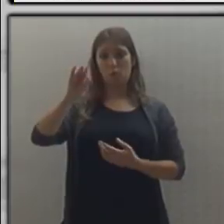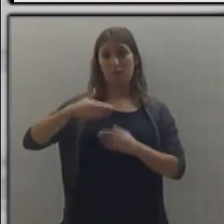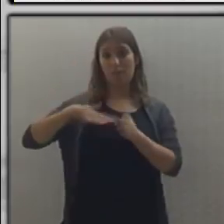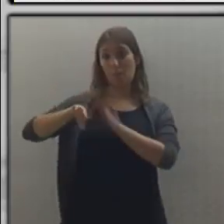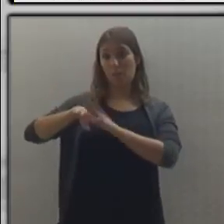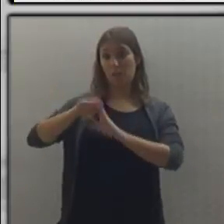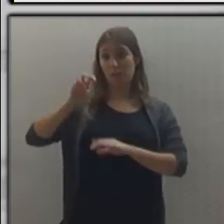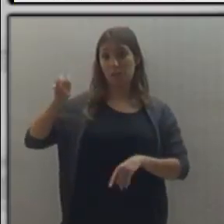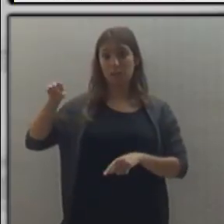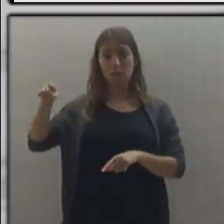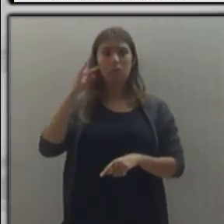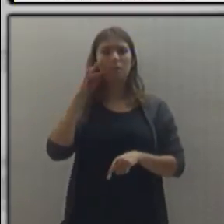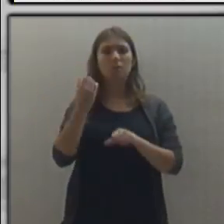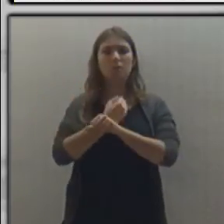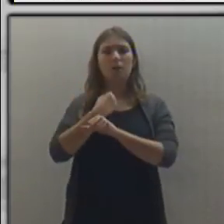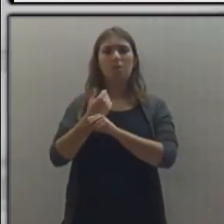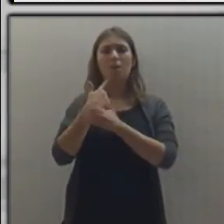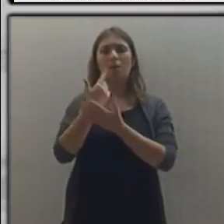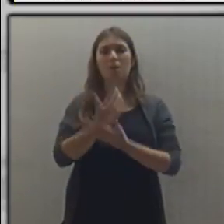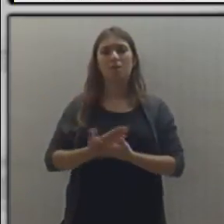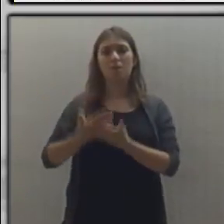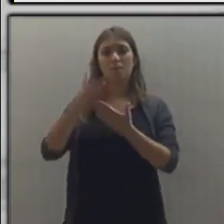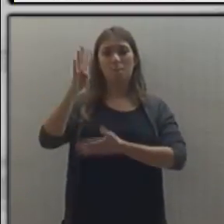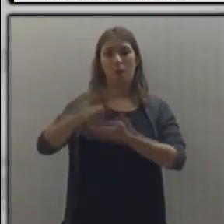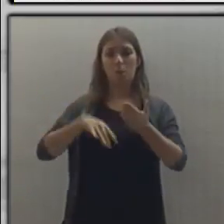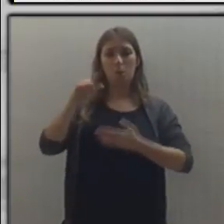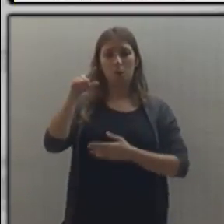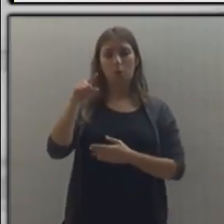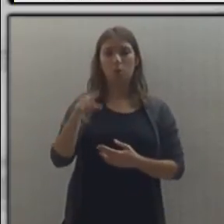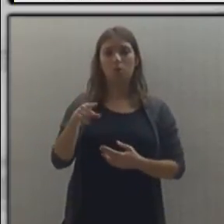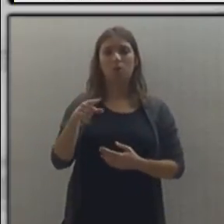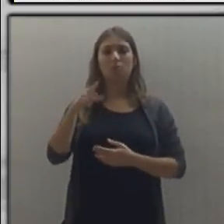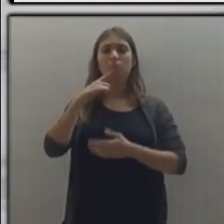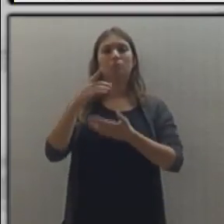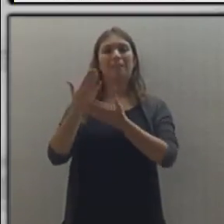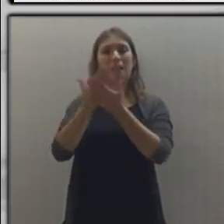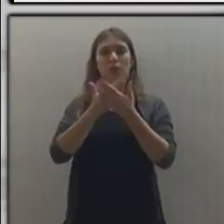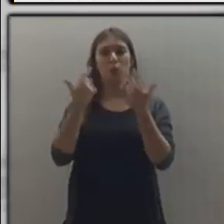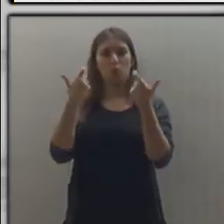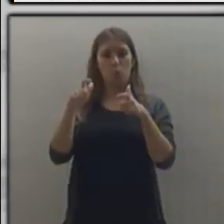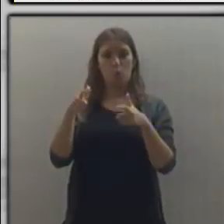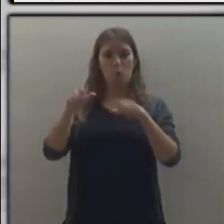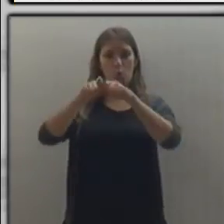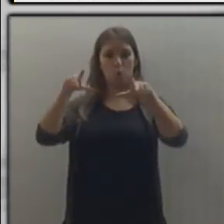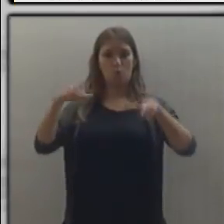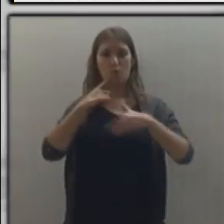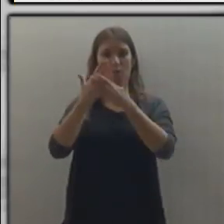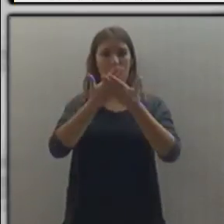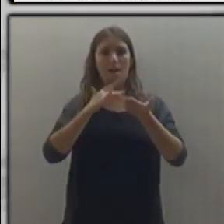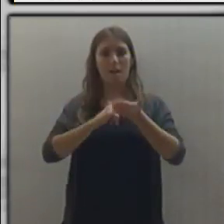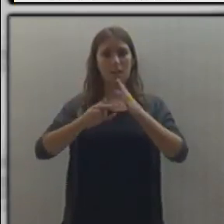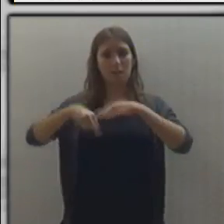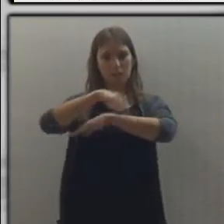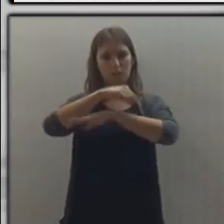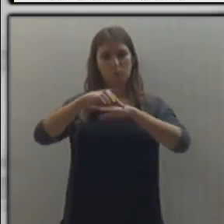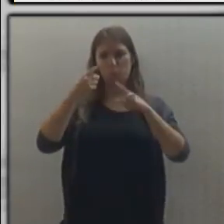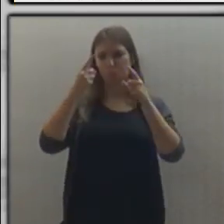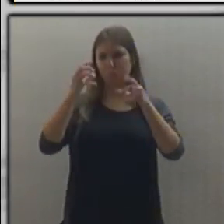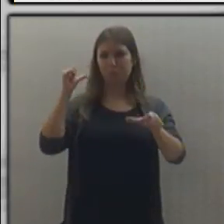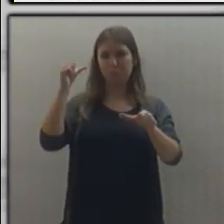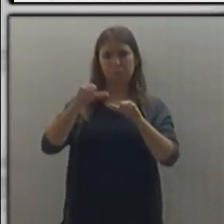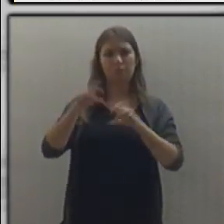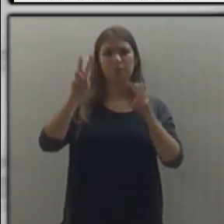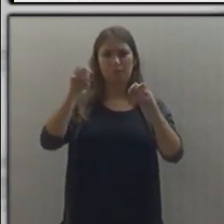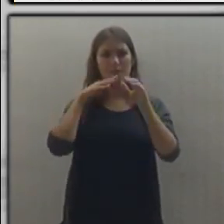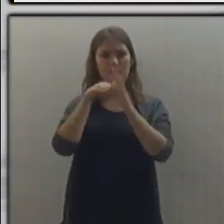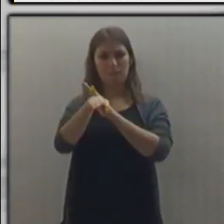derecha, que trabaja en un estudio en Barcelona, un estudio de arquitectura que lleva muchos años trabajando en temas de